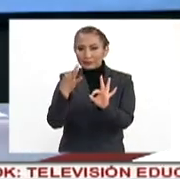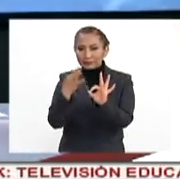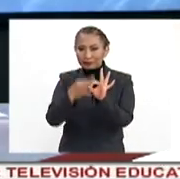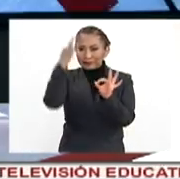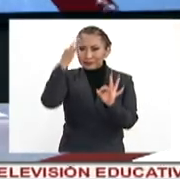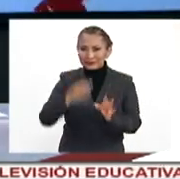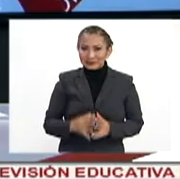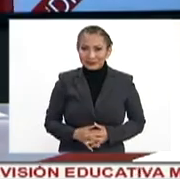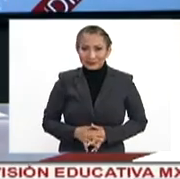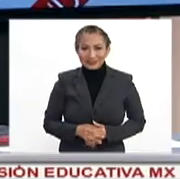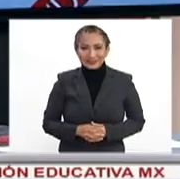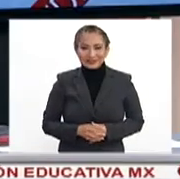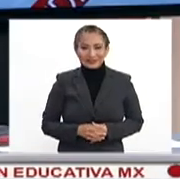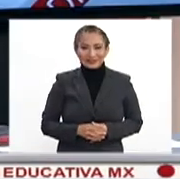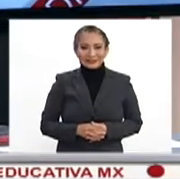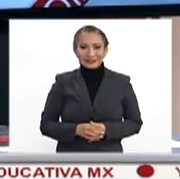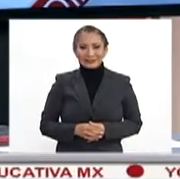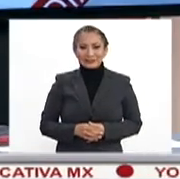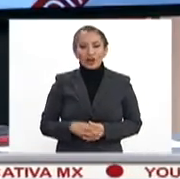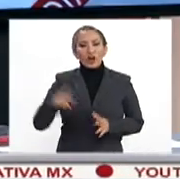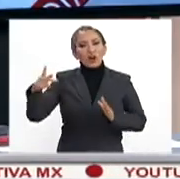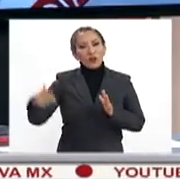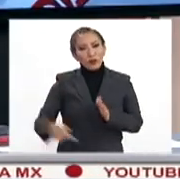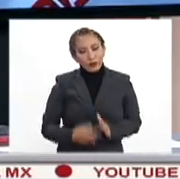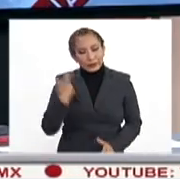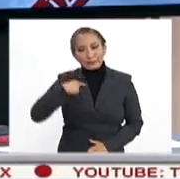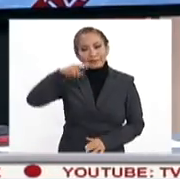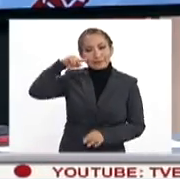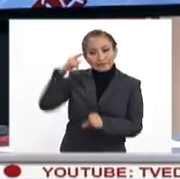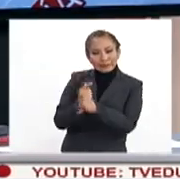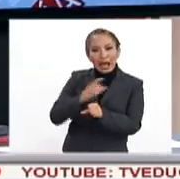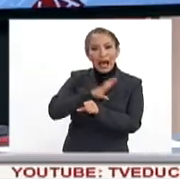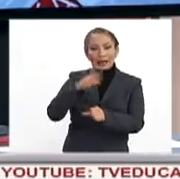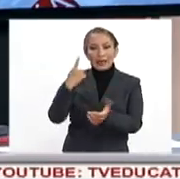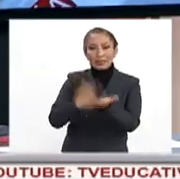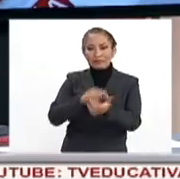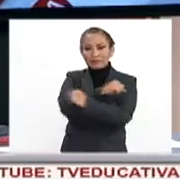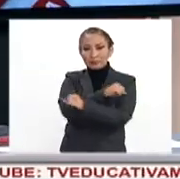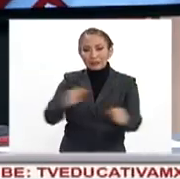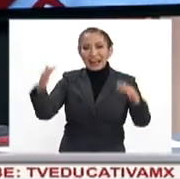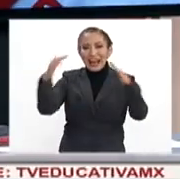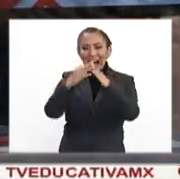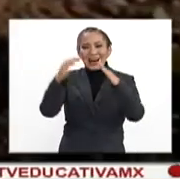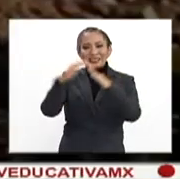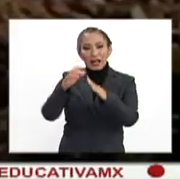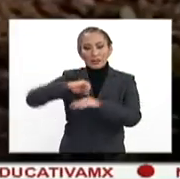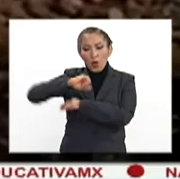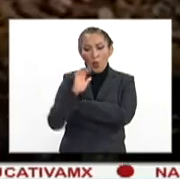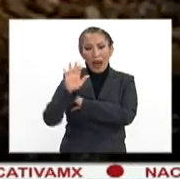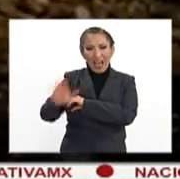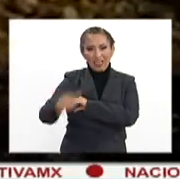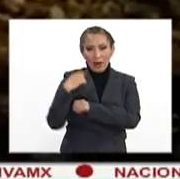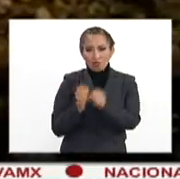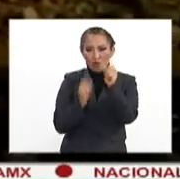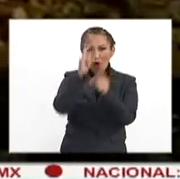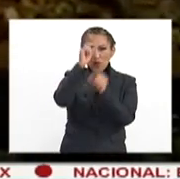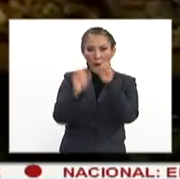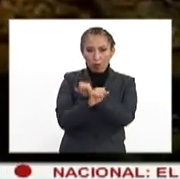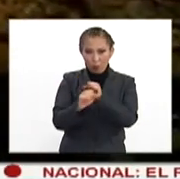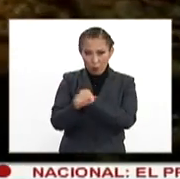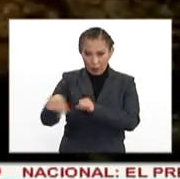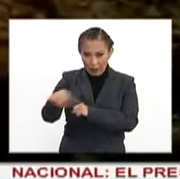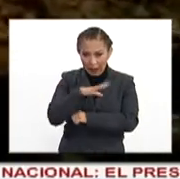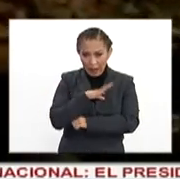noticia al día. De nueva cuenta se registra una explosión en una casa donde se almacenaban juegos